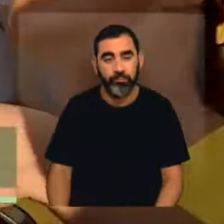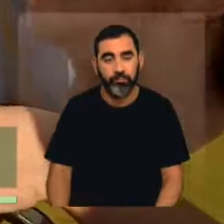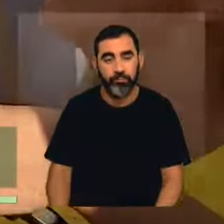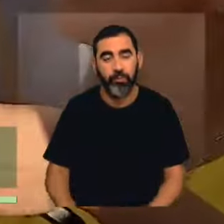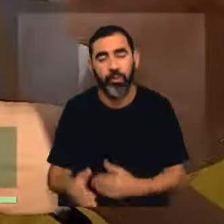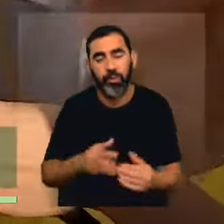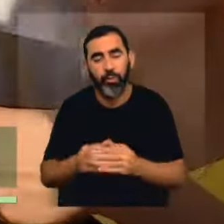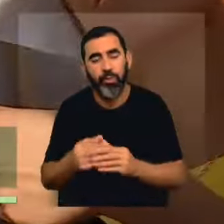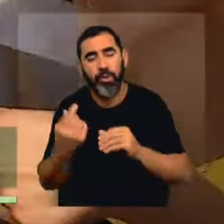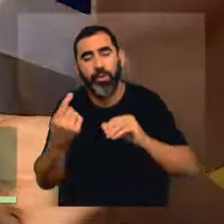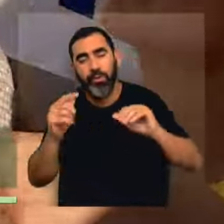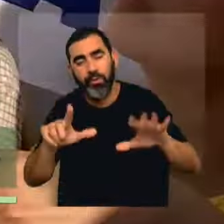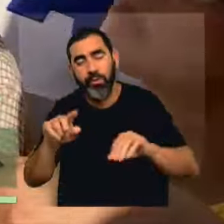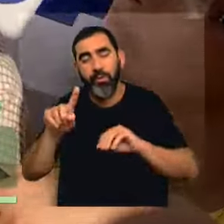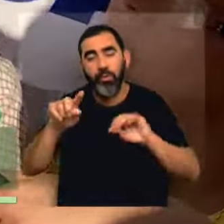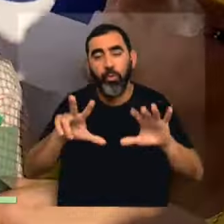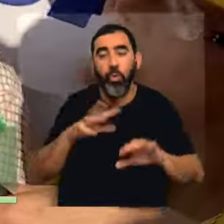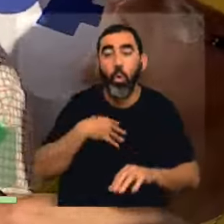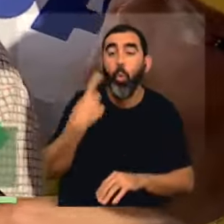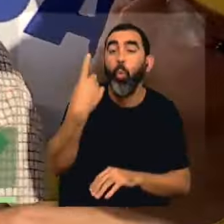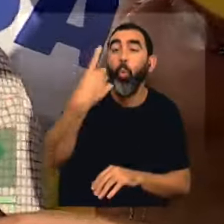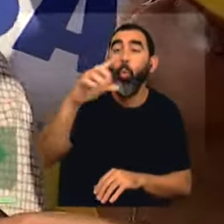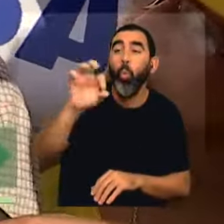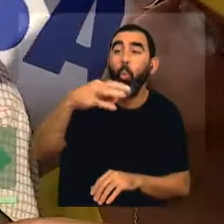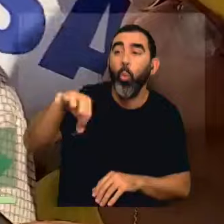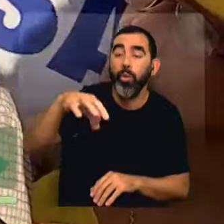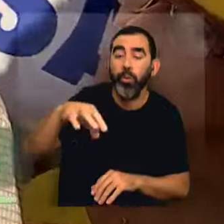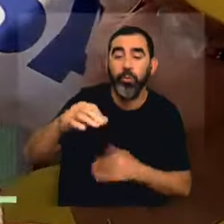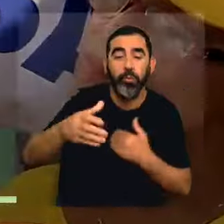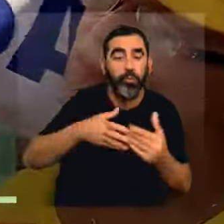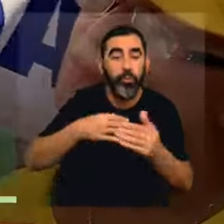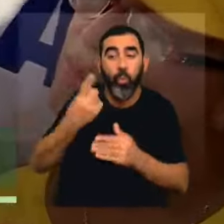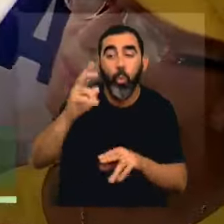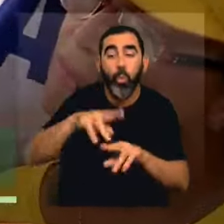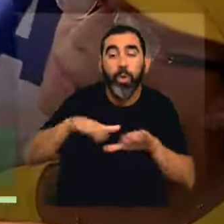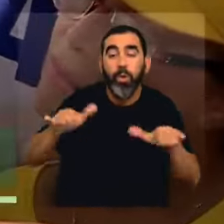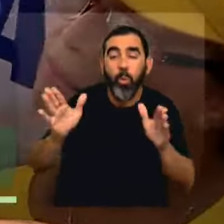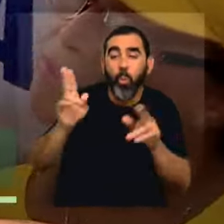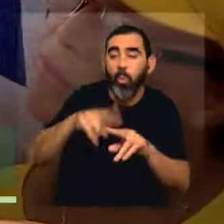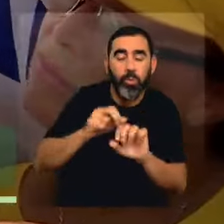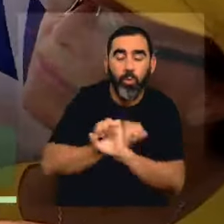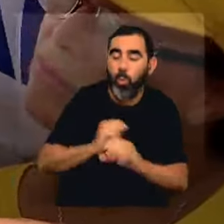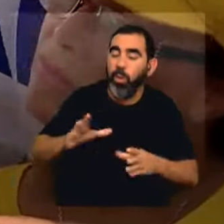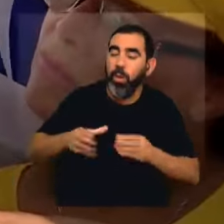17 son 18 o es uno para mí un niño muerto es